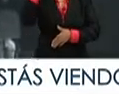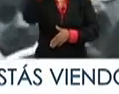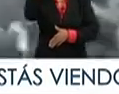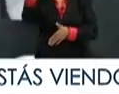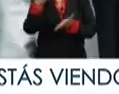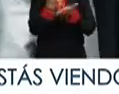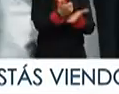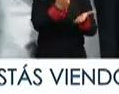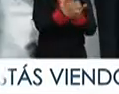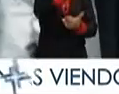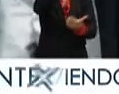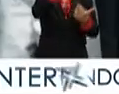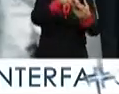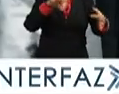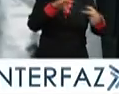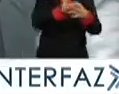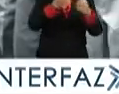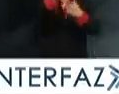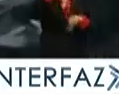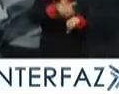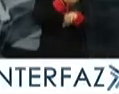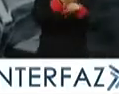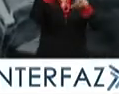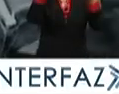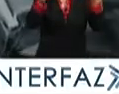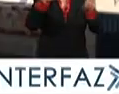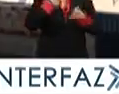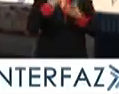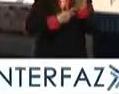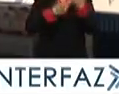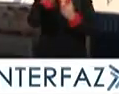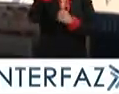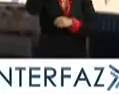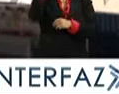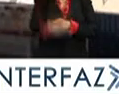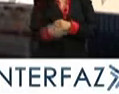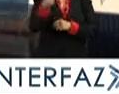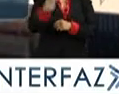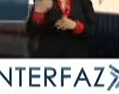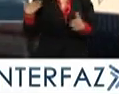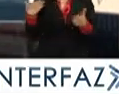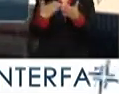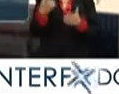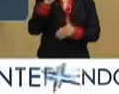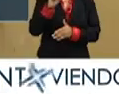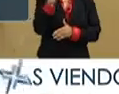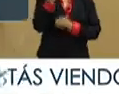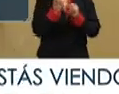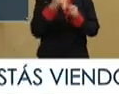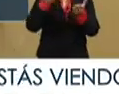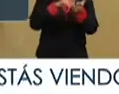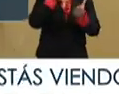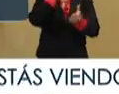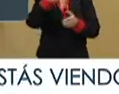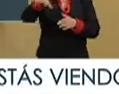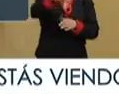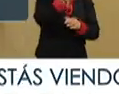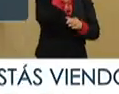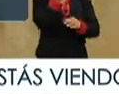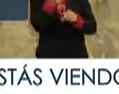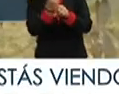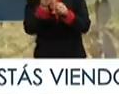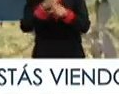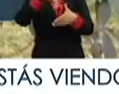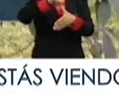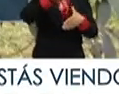paradigma de cooperación regional se concretó con la creación del programa Escuelas México, el cual desde hace 22 años contribuye al mejoramiento de las escuelas